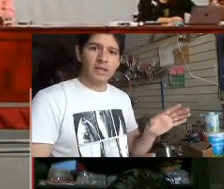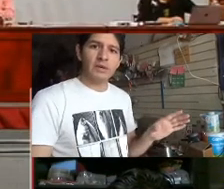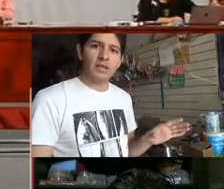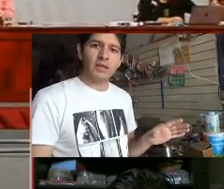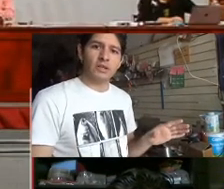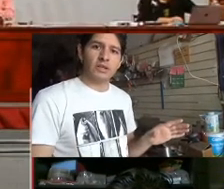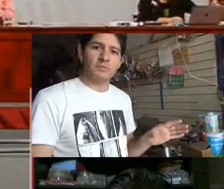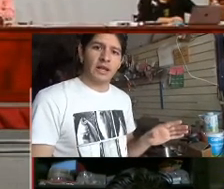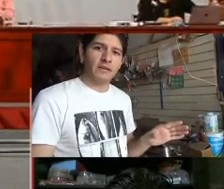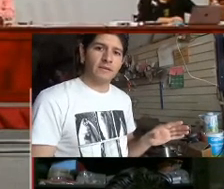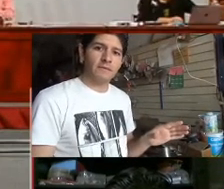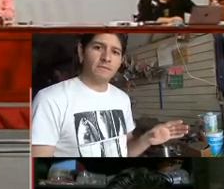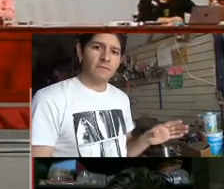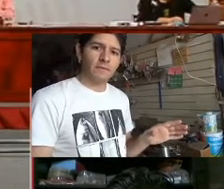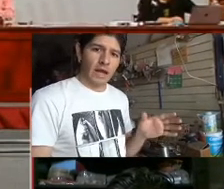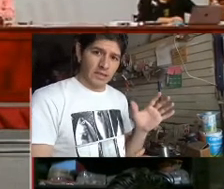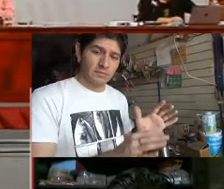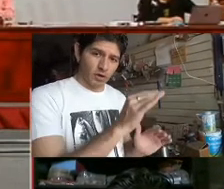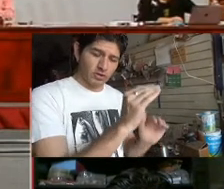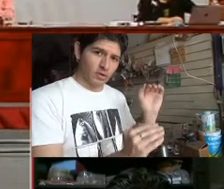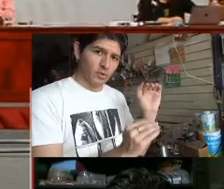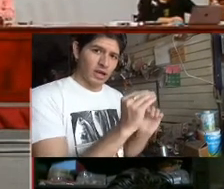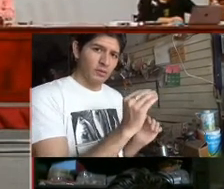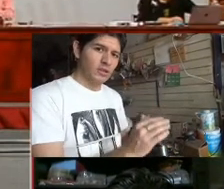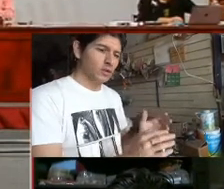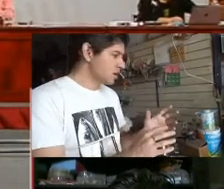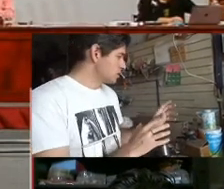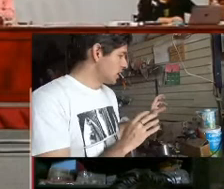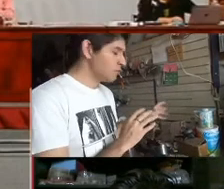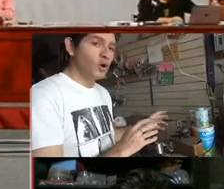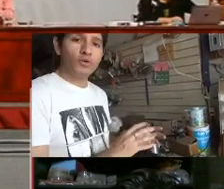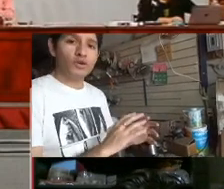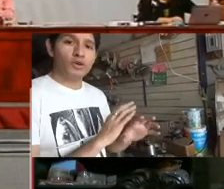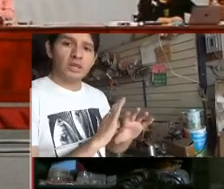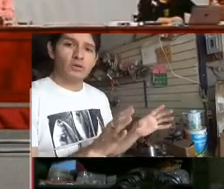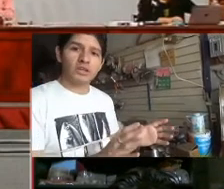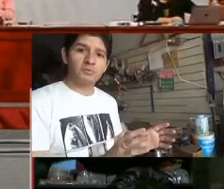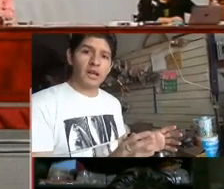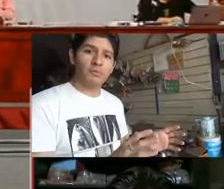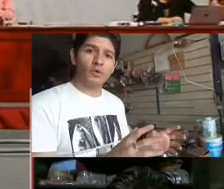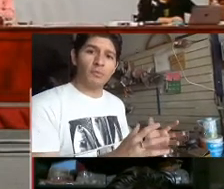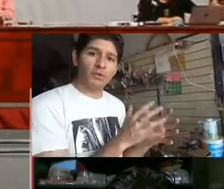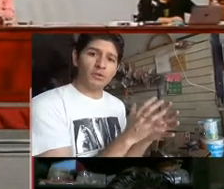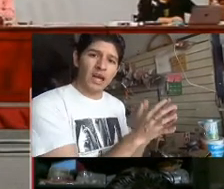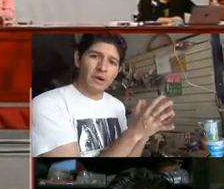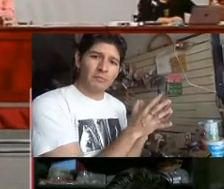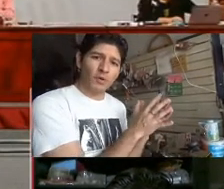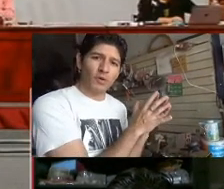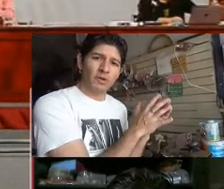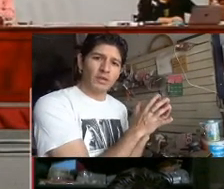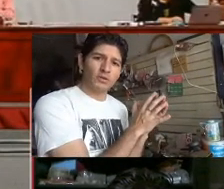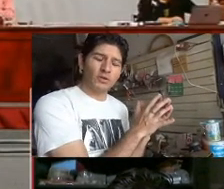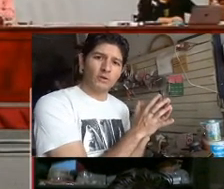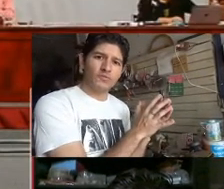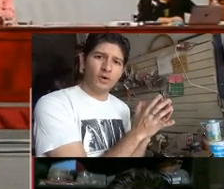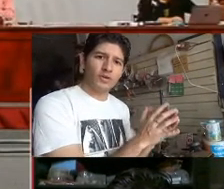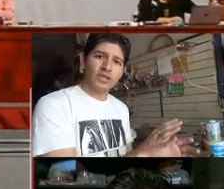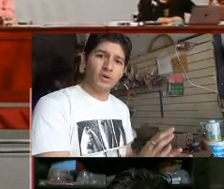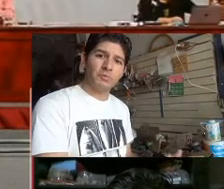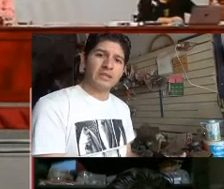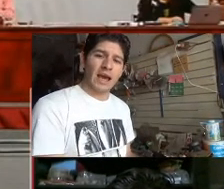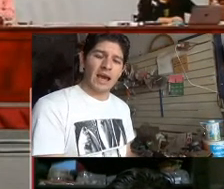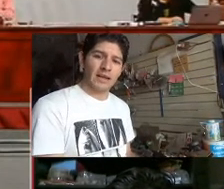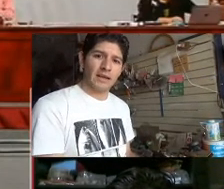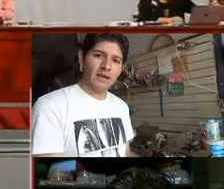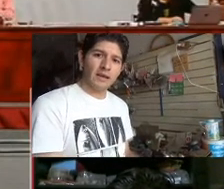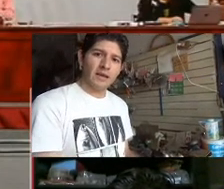pintura de aceite, pintura de thinner, pintura sí, precisamente de aceite, cosa que hace que